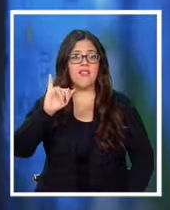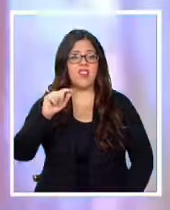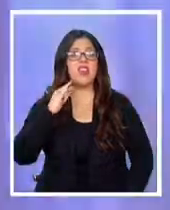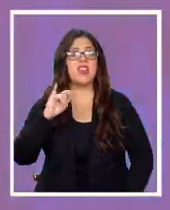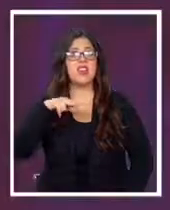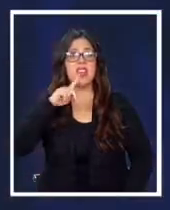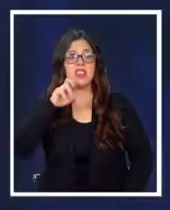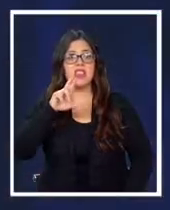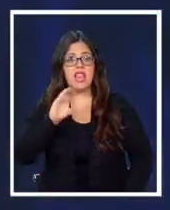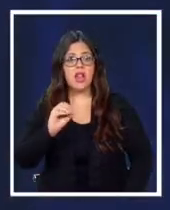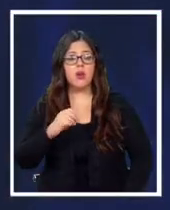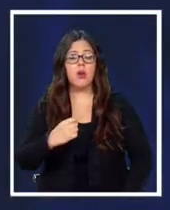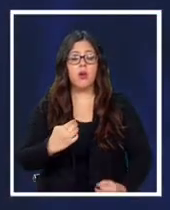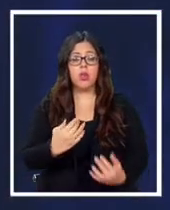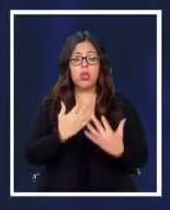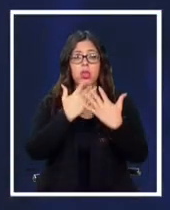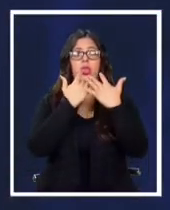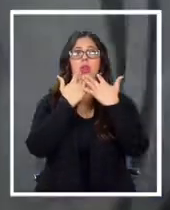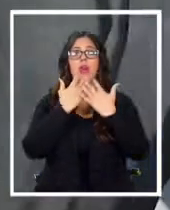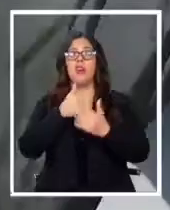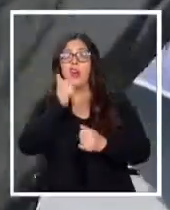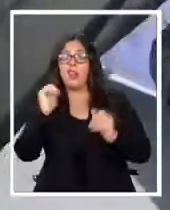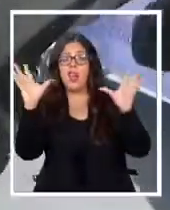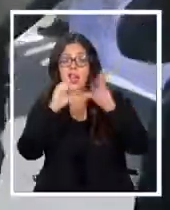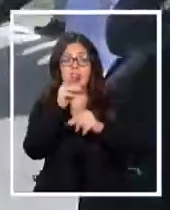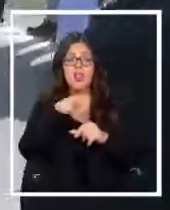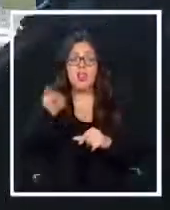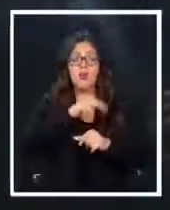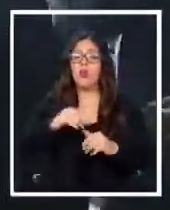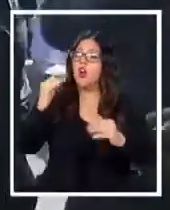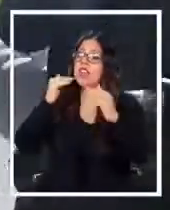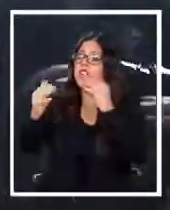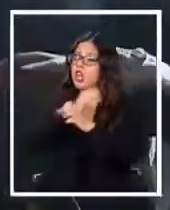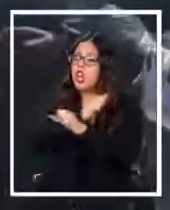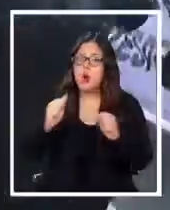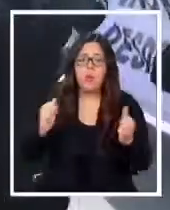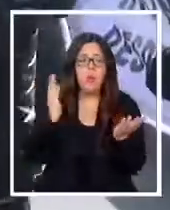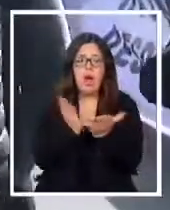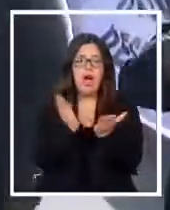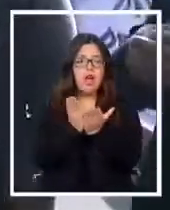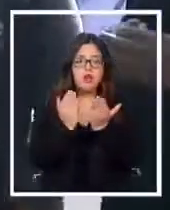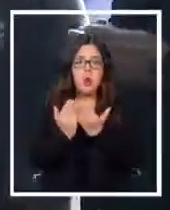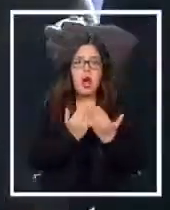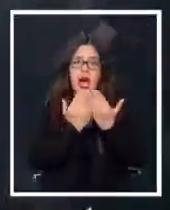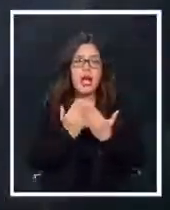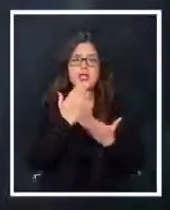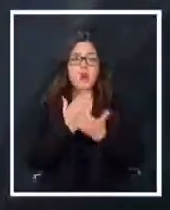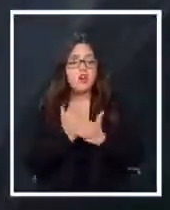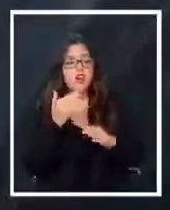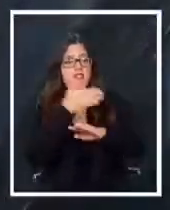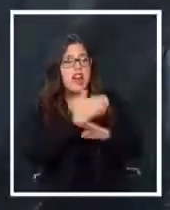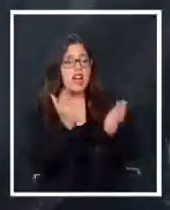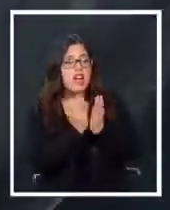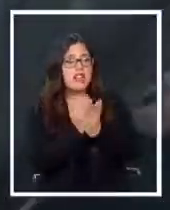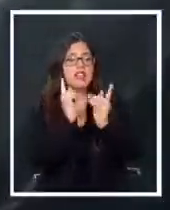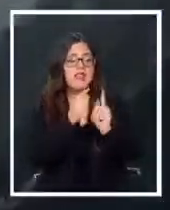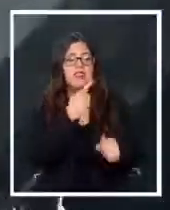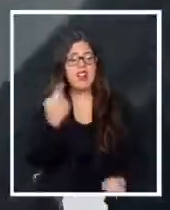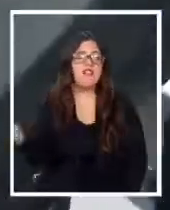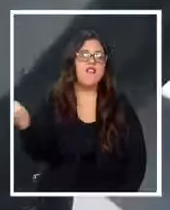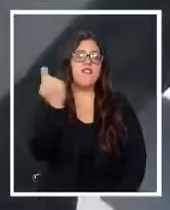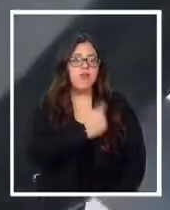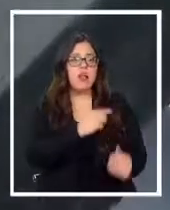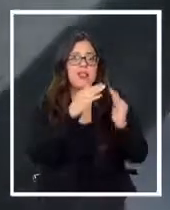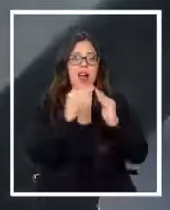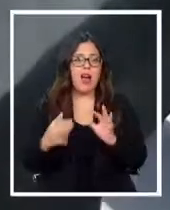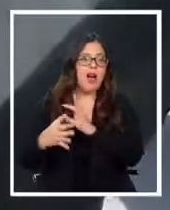ocurrió otra vez. Niños afectados, niños que no permiten estar en clase, que cada vez que van a clase tienen que ser devueltos a sus casas